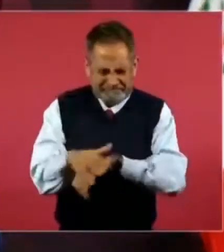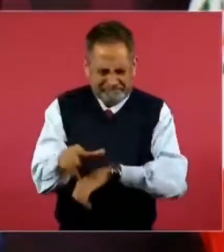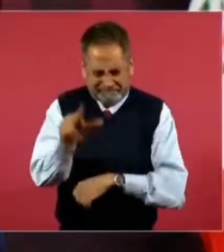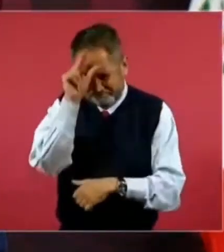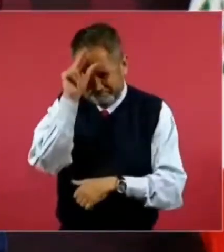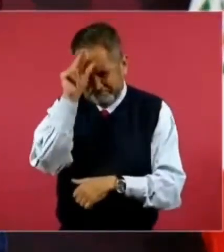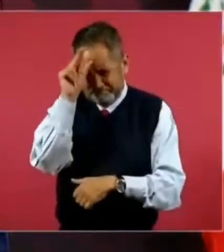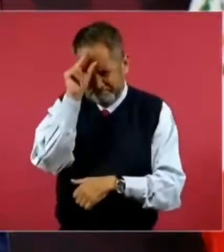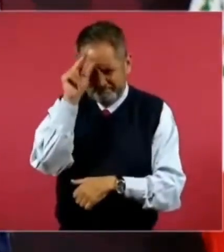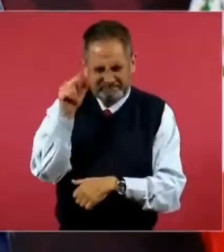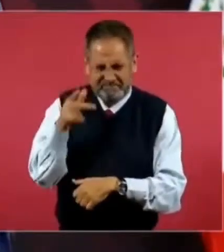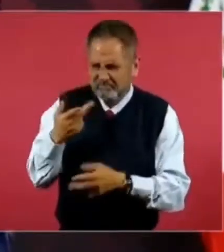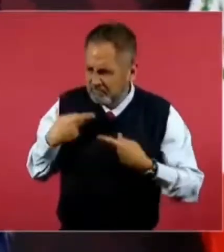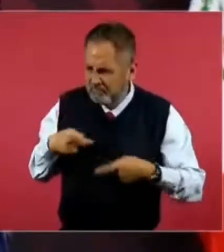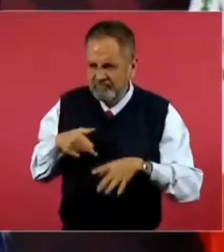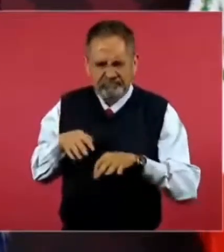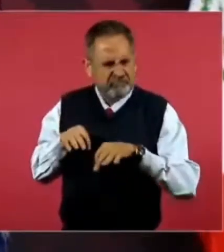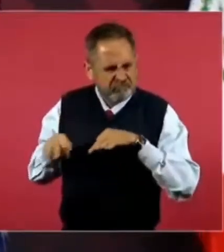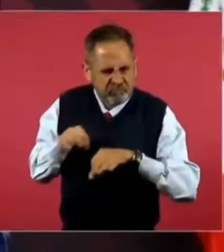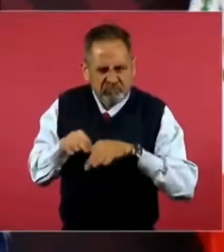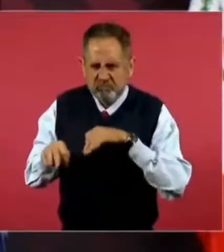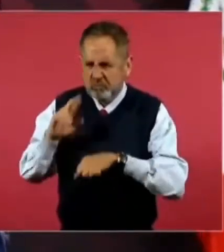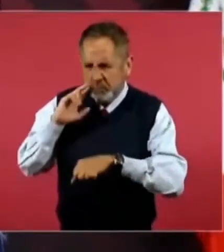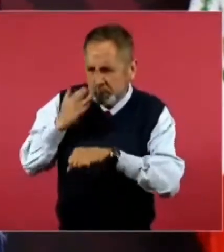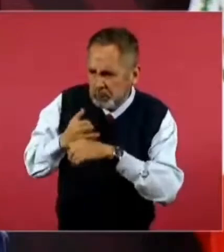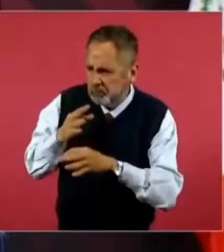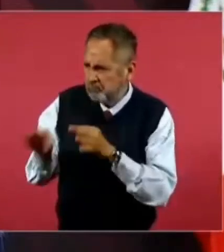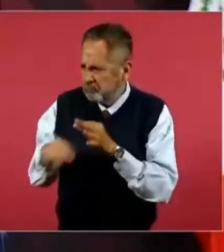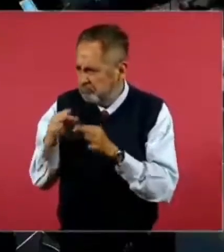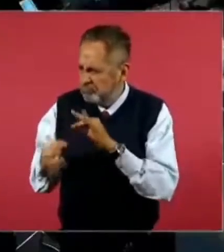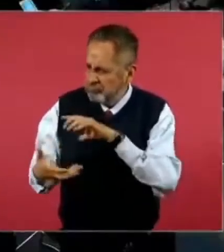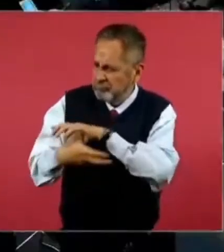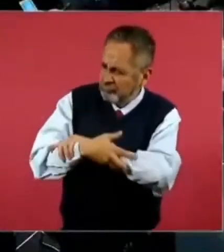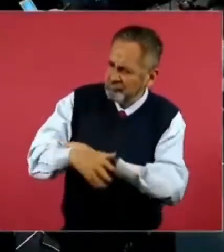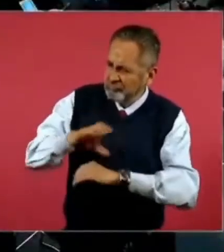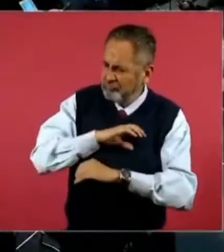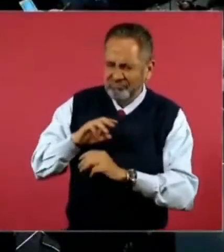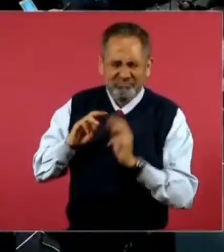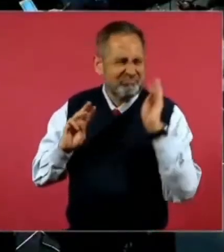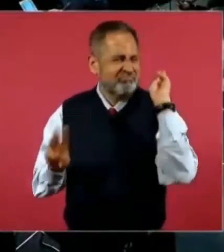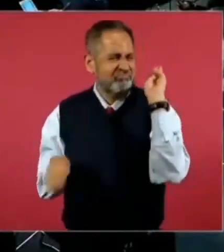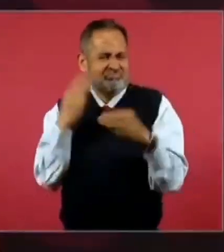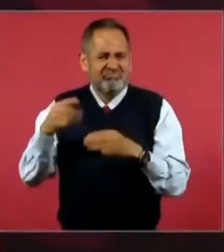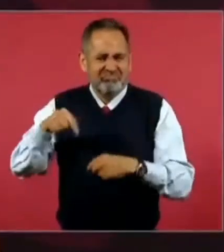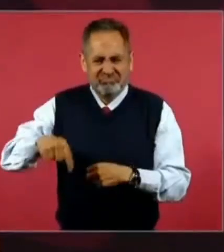inteligentes, trabajadores, fraternos del mundo.